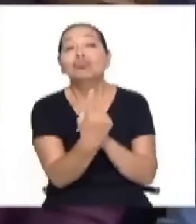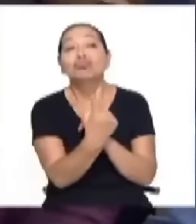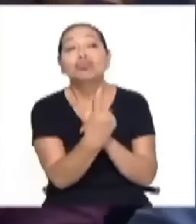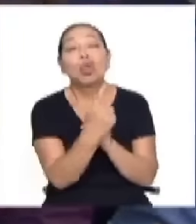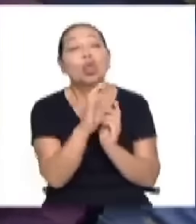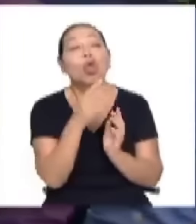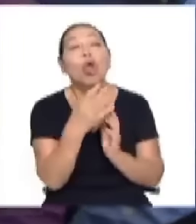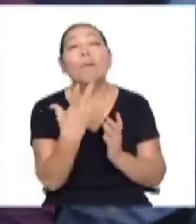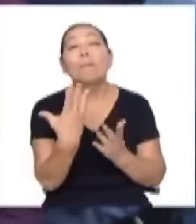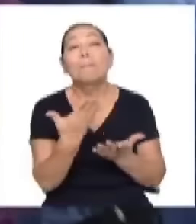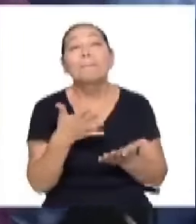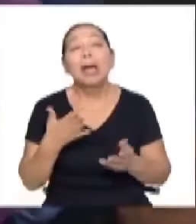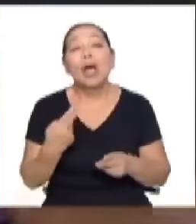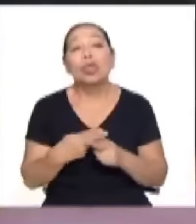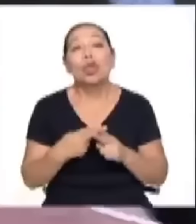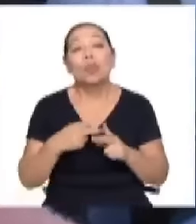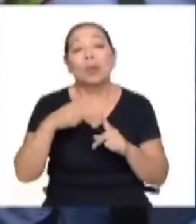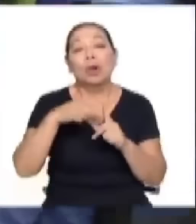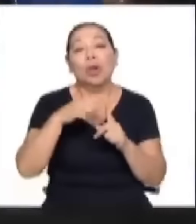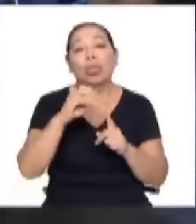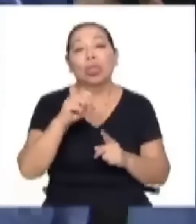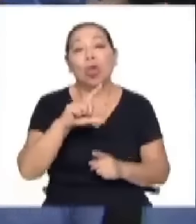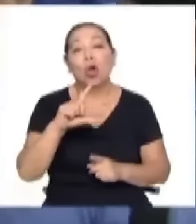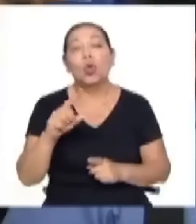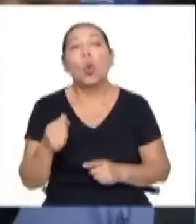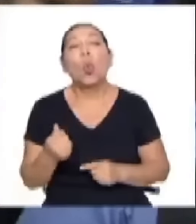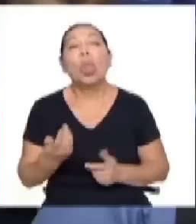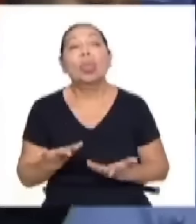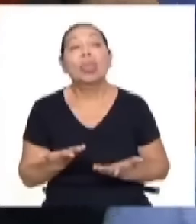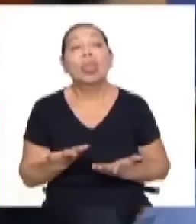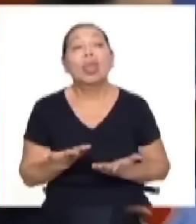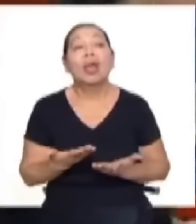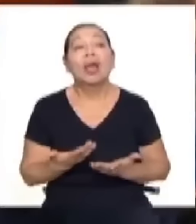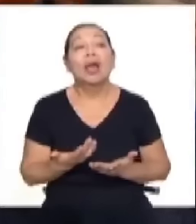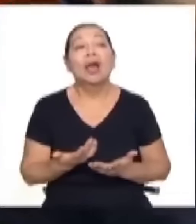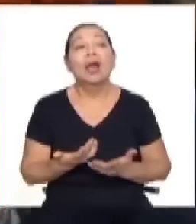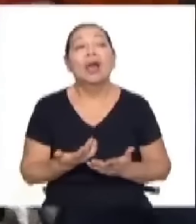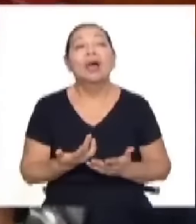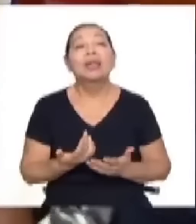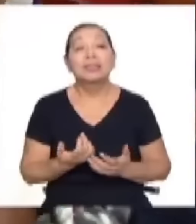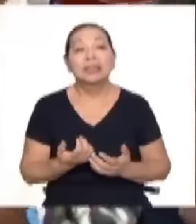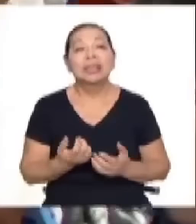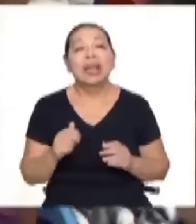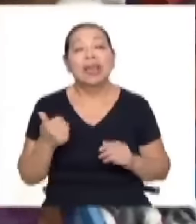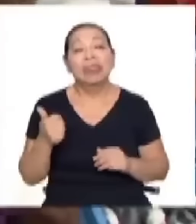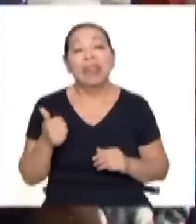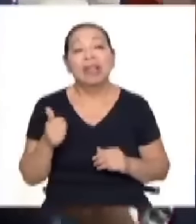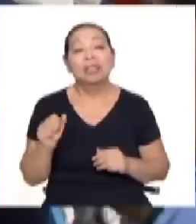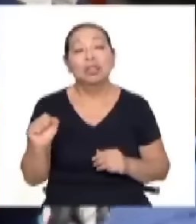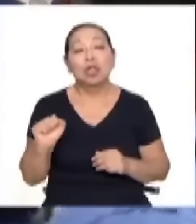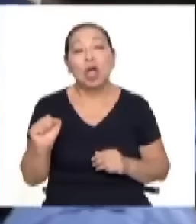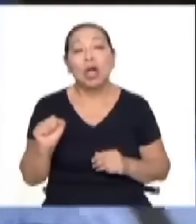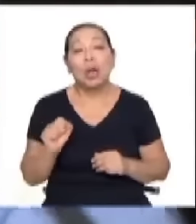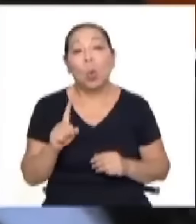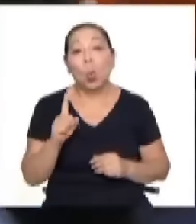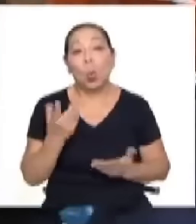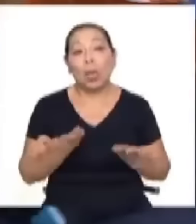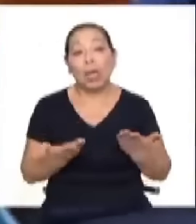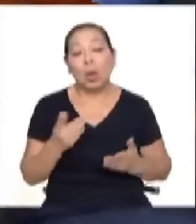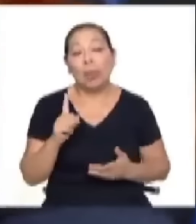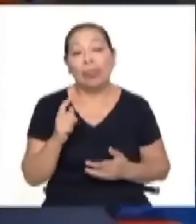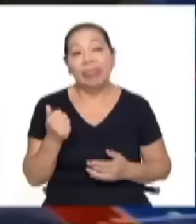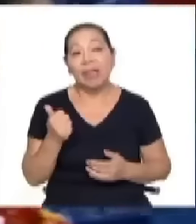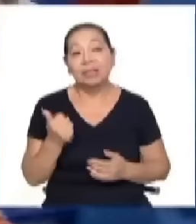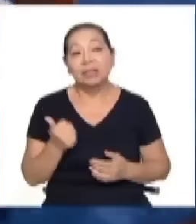es Toyo. Buenos días. ¿Cuánto está? Buenos días. ¿Toyo es, no? Toyo. A 10 soles el kilo. El kilo a 10